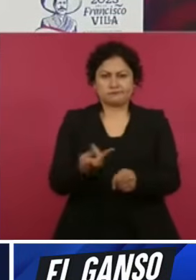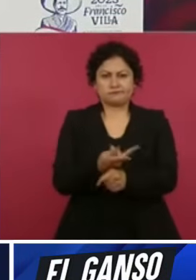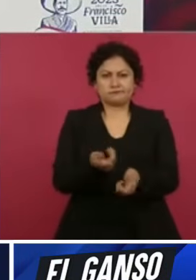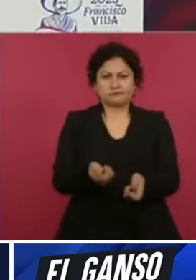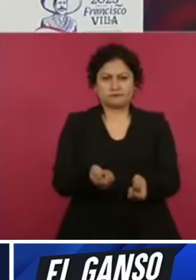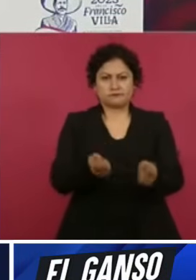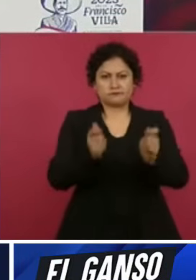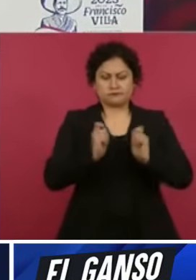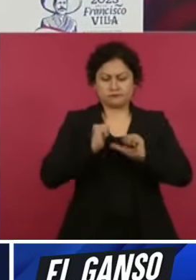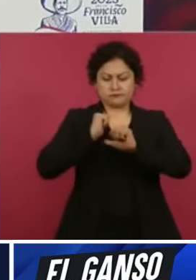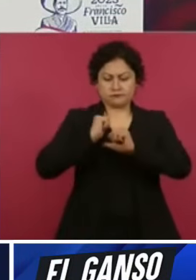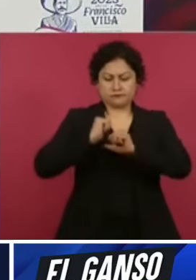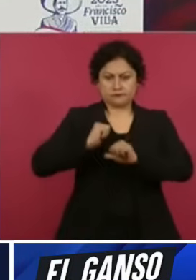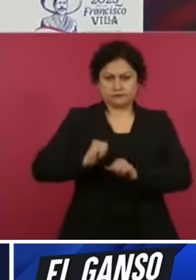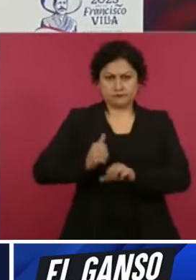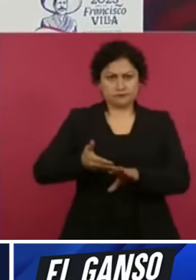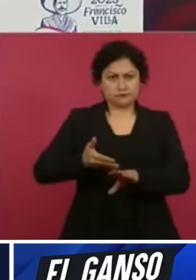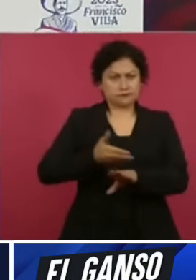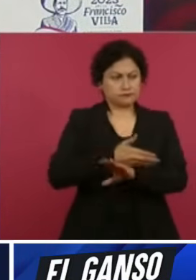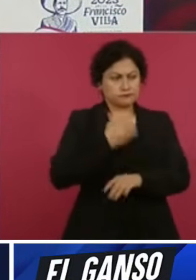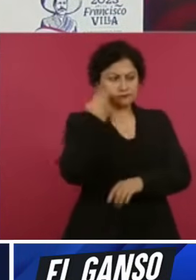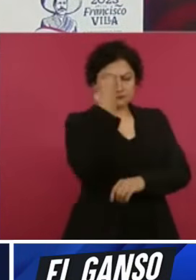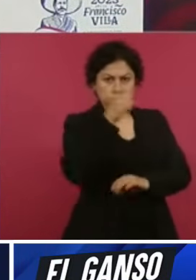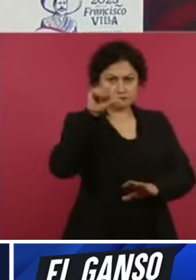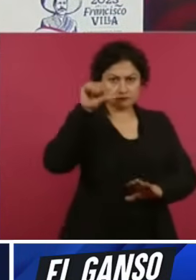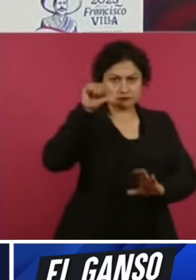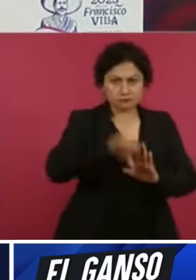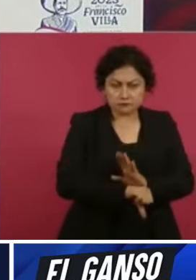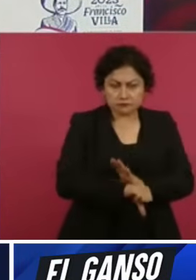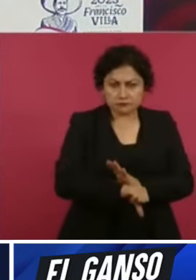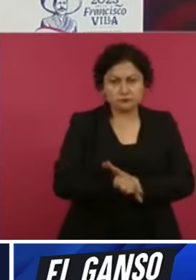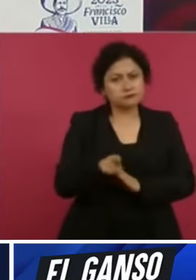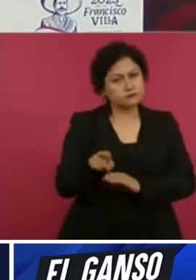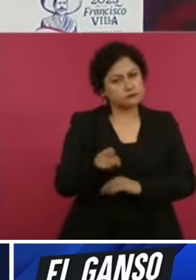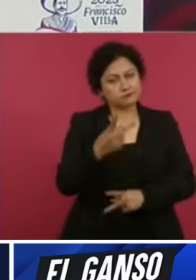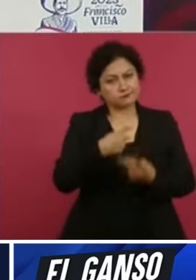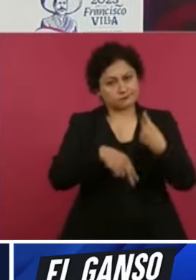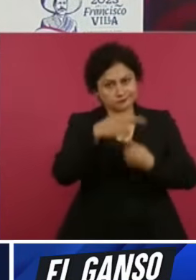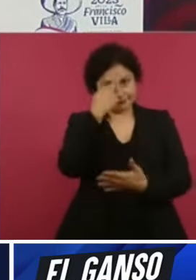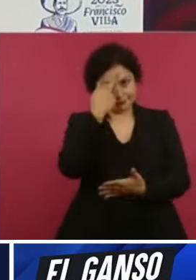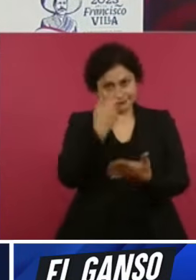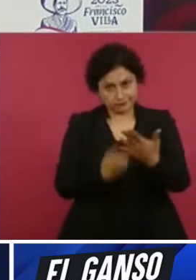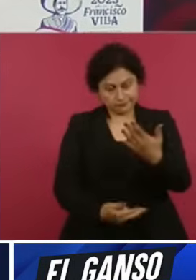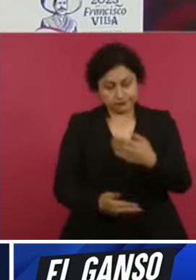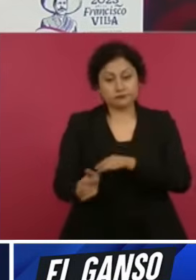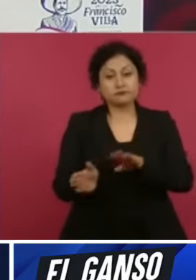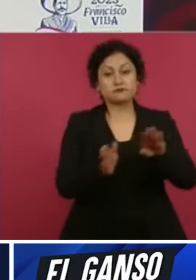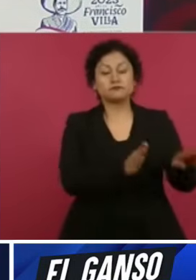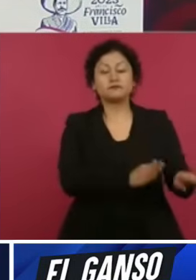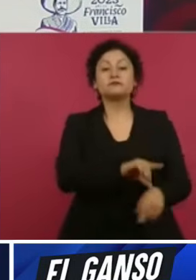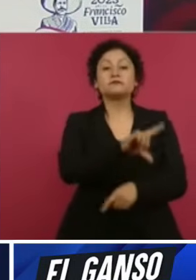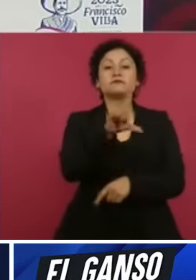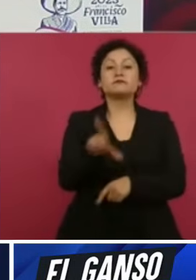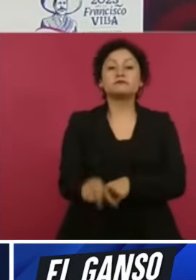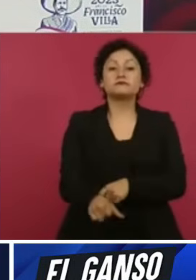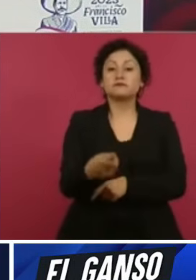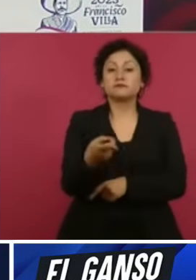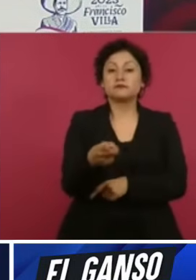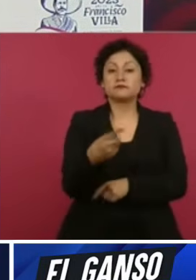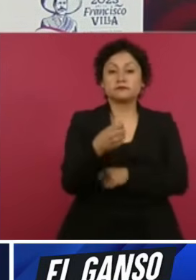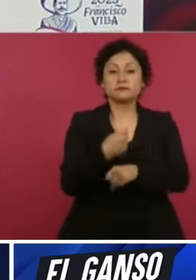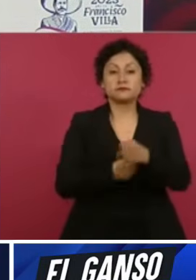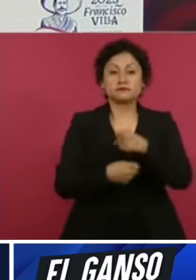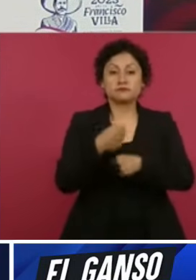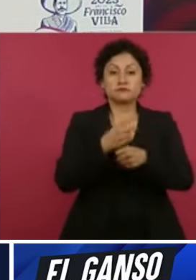confianza constituye un delito adelante para diciembre 2020 la